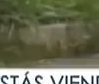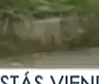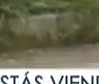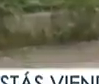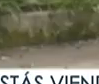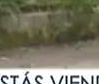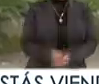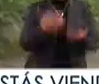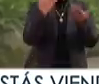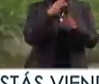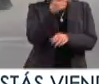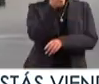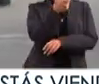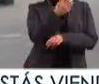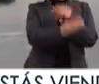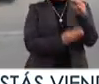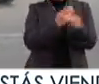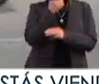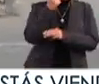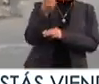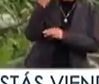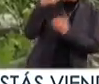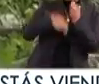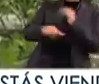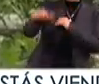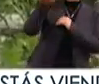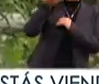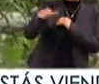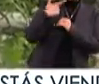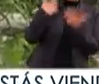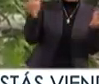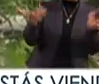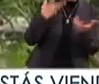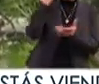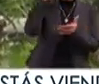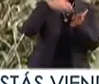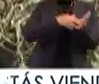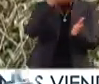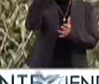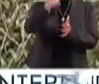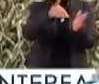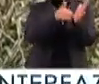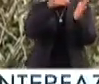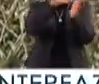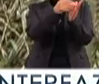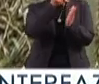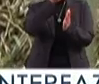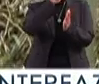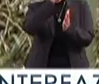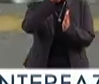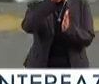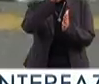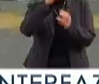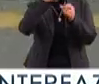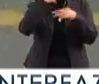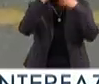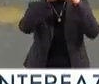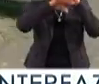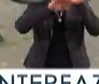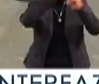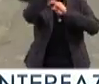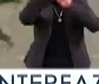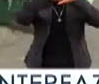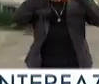El Banco Mundial reporta que en 2016 se generaron 2.010 millones de toneladas de basura en el planeta